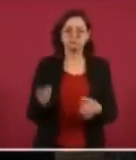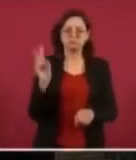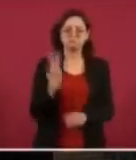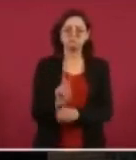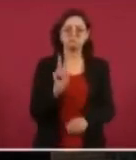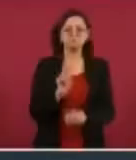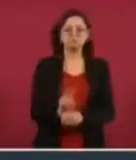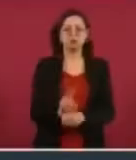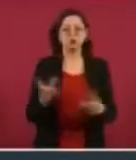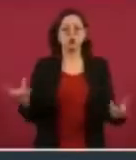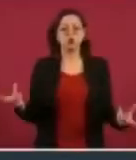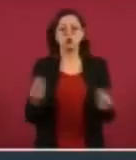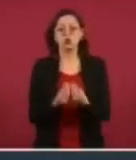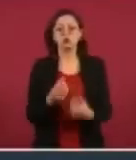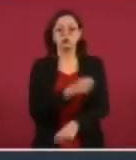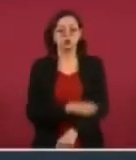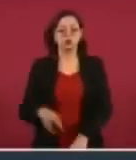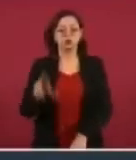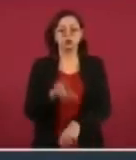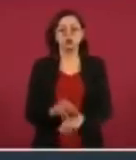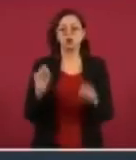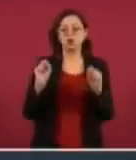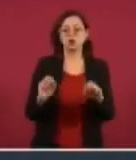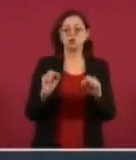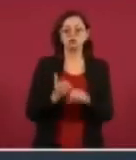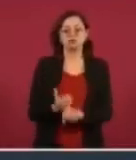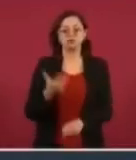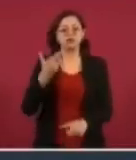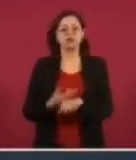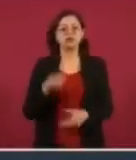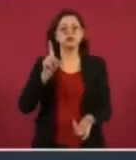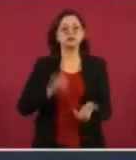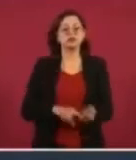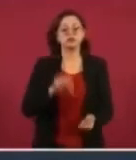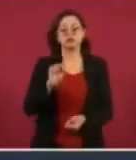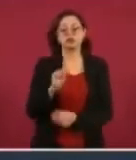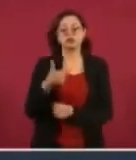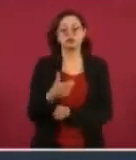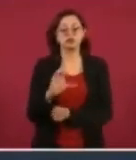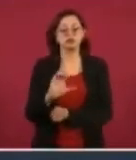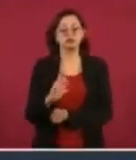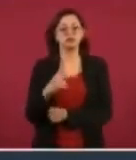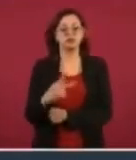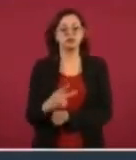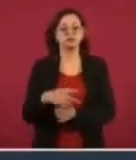la coordinación de la Oficialía Mayor de la Secretaría de Hacienda.